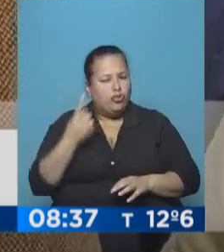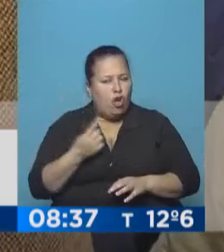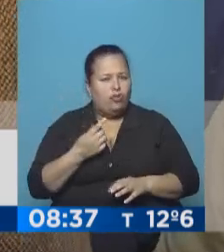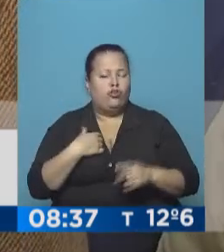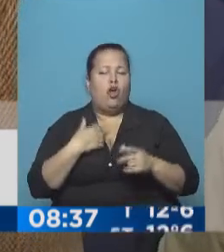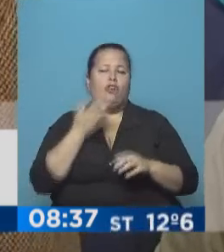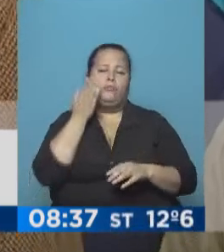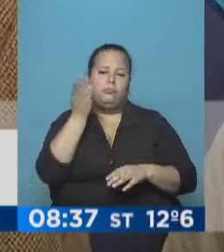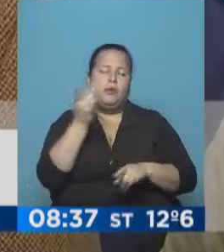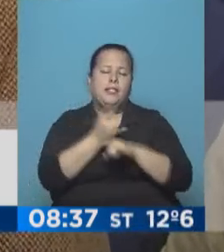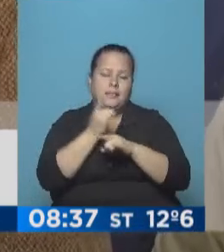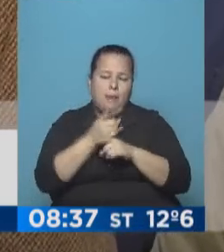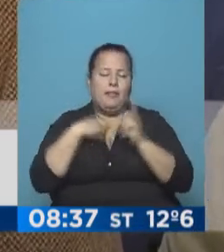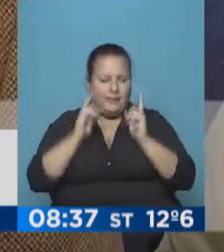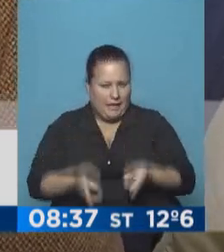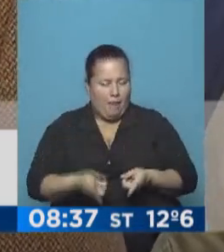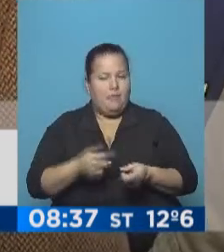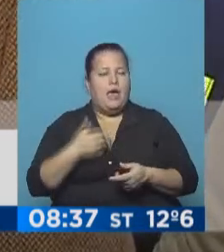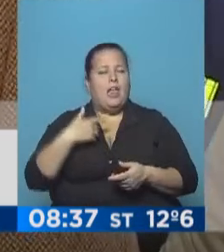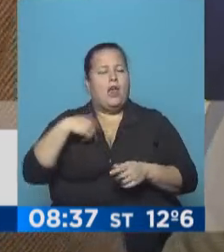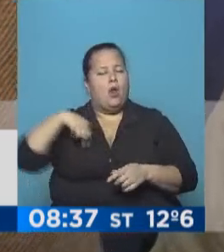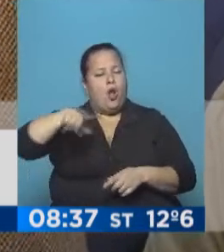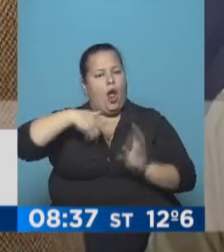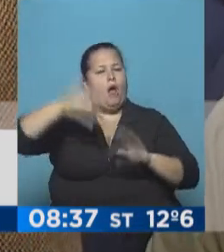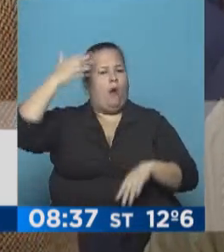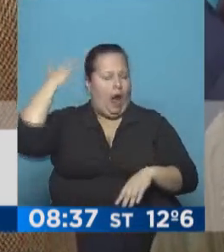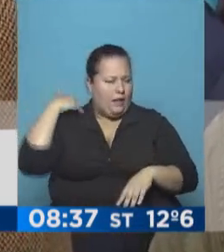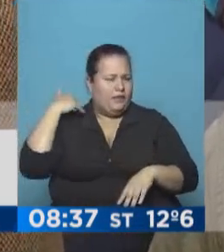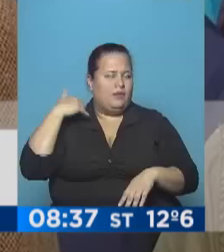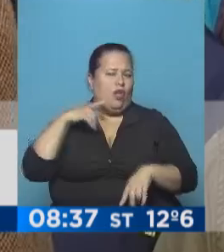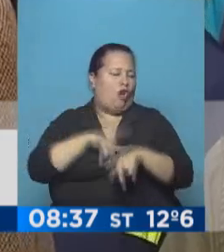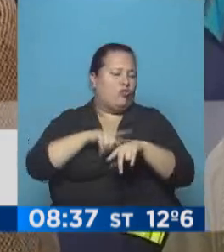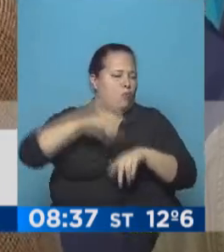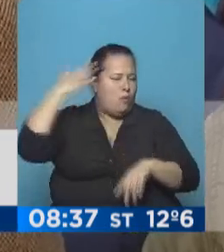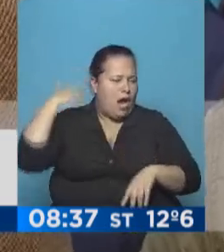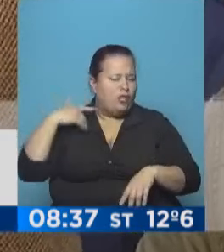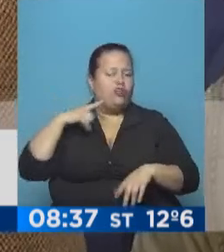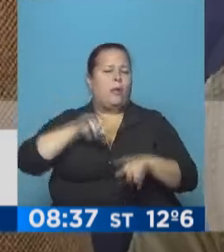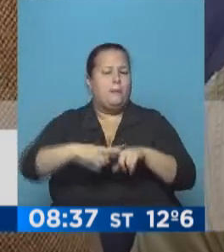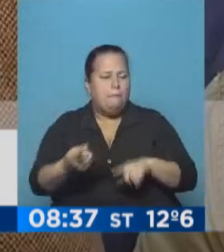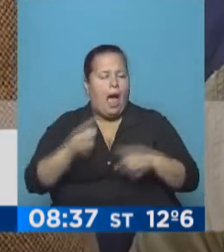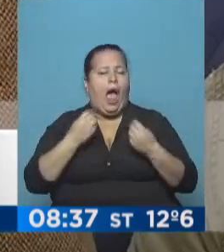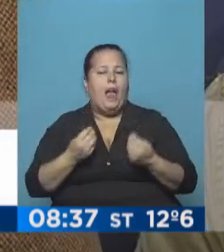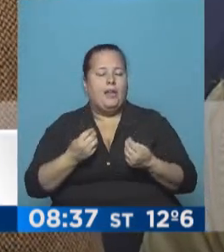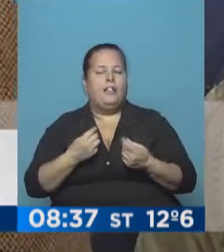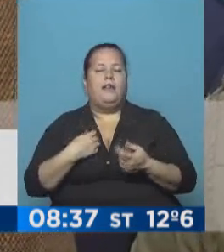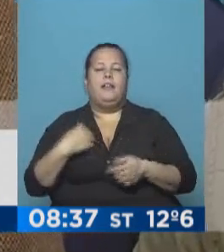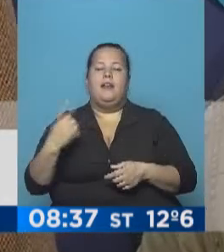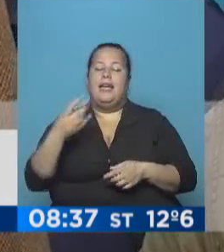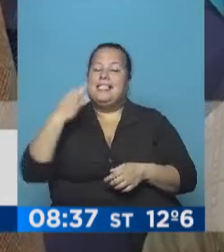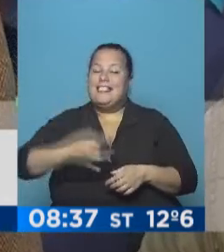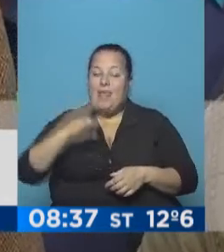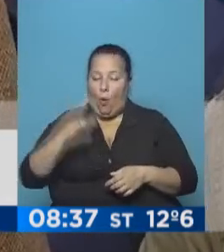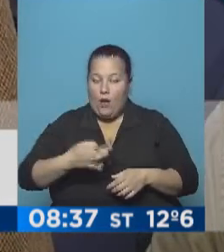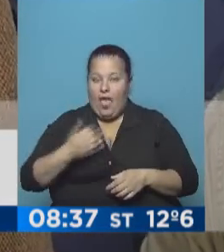hemos requerido siempre, e incluso fue motivo en otras instancias de medidas de fuerza, que la seguridad